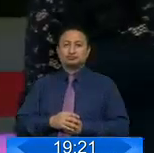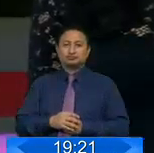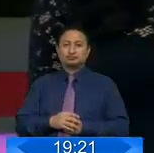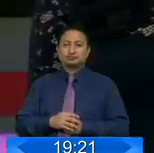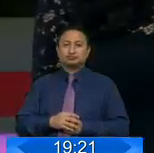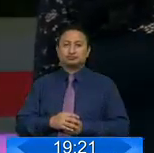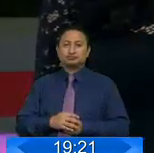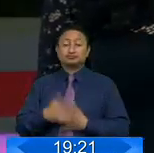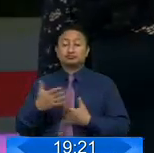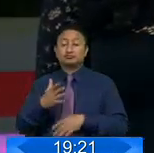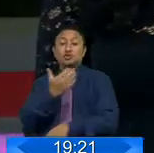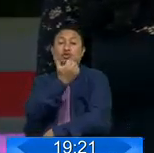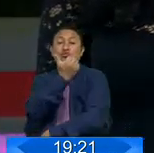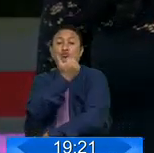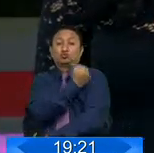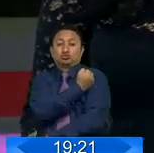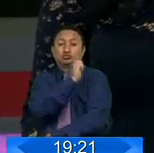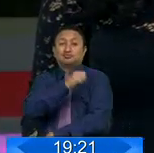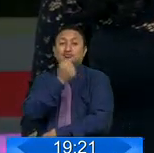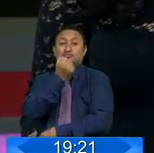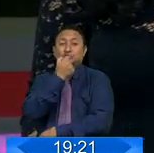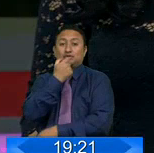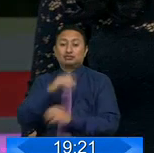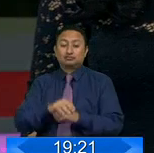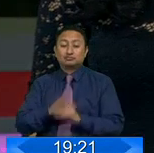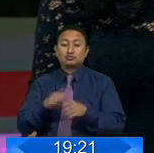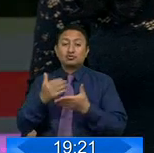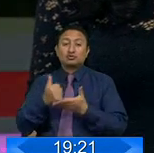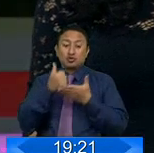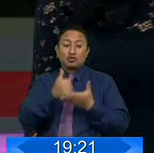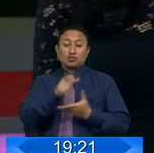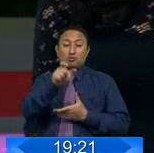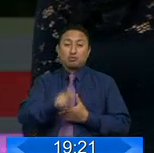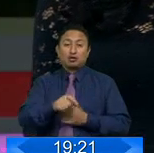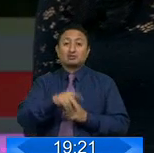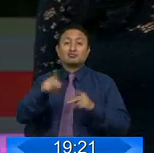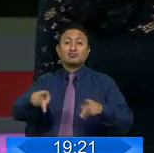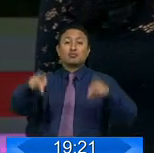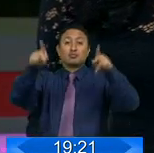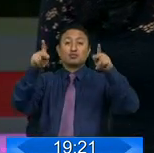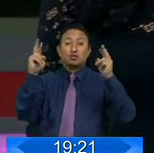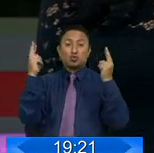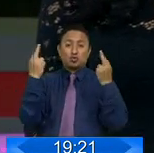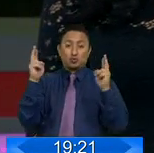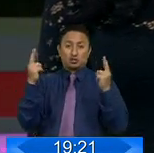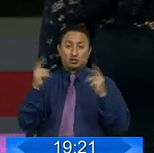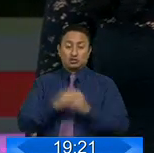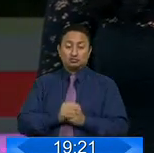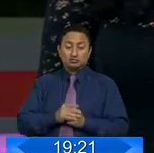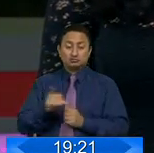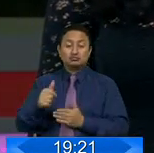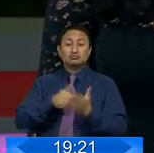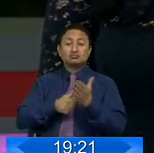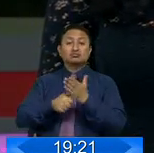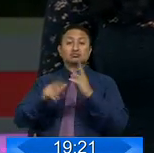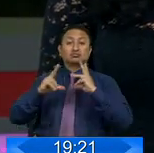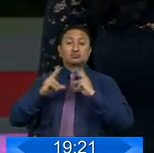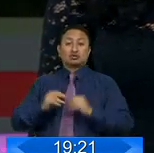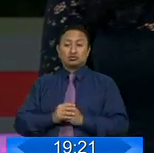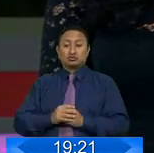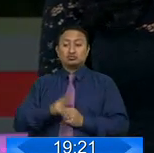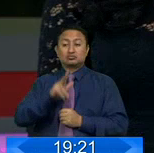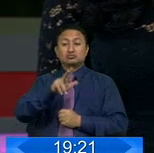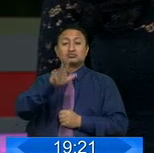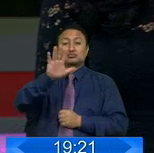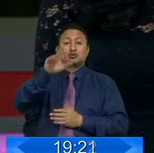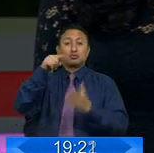Vacunas y medicinas son parte de la atención que se brinda a los migrantes en el puente internacional de Rumichaca. El Ministerio de Salud atendió a más de